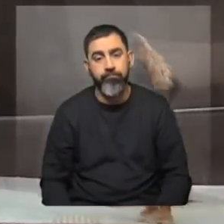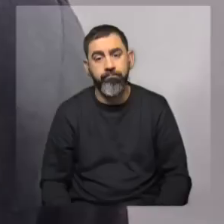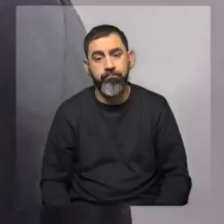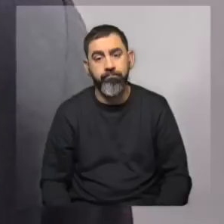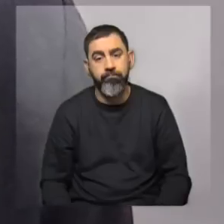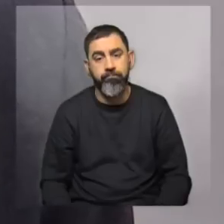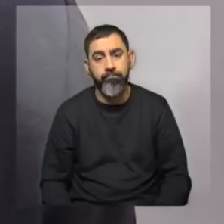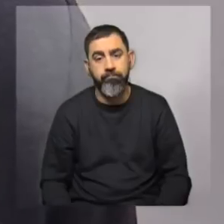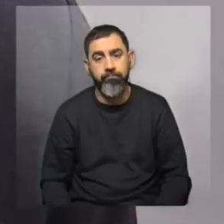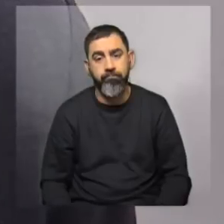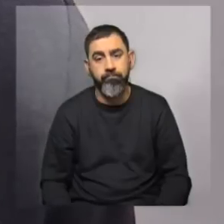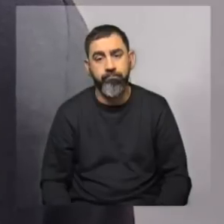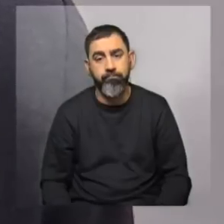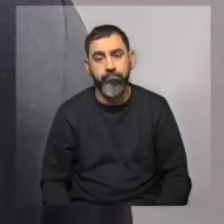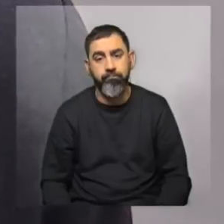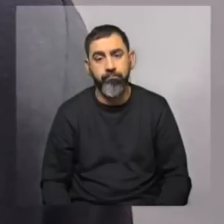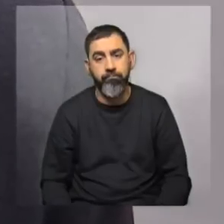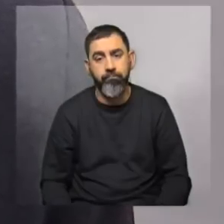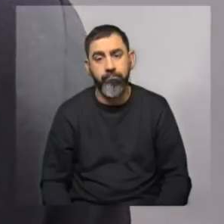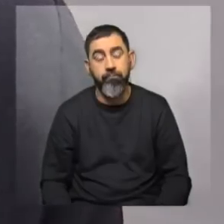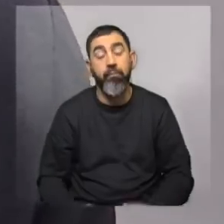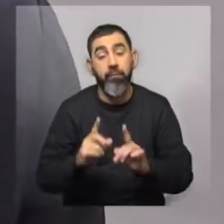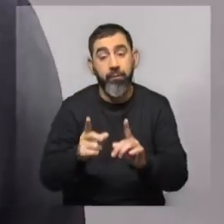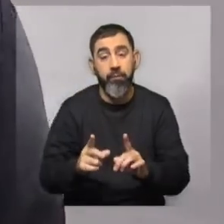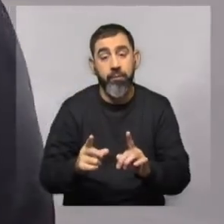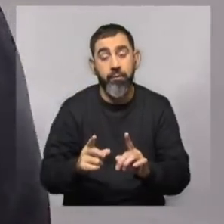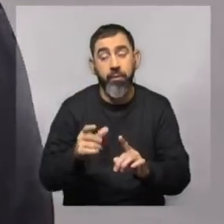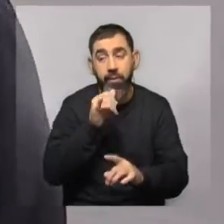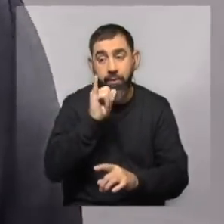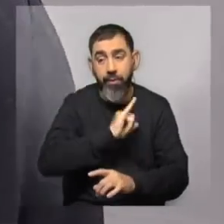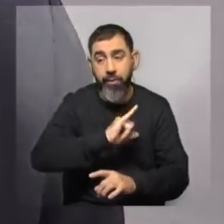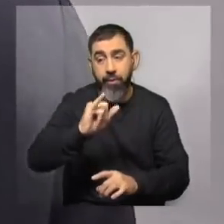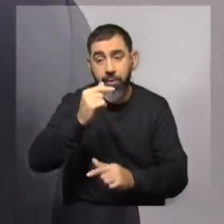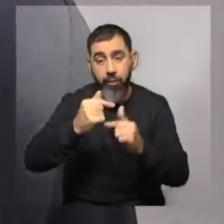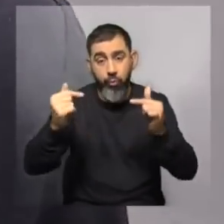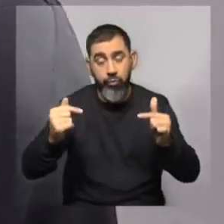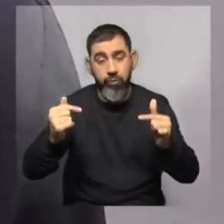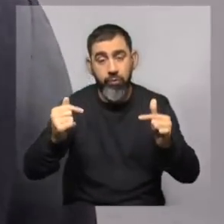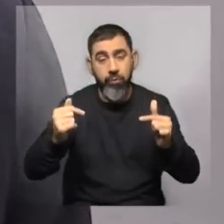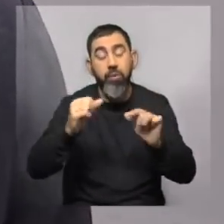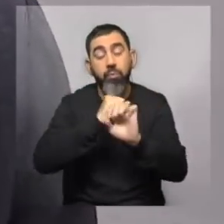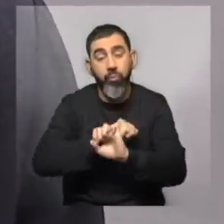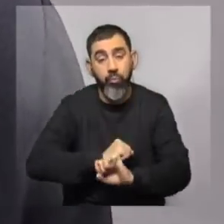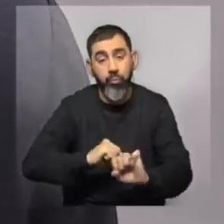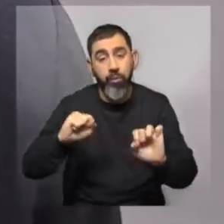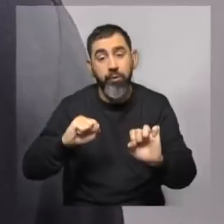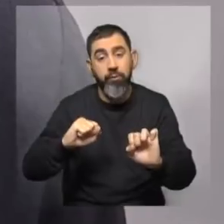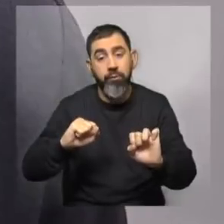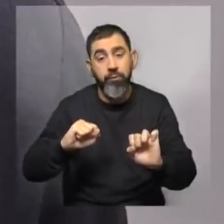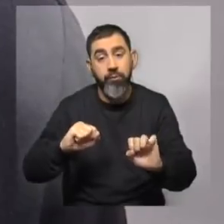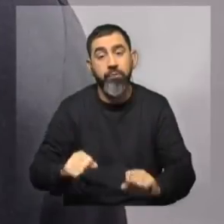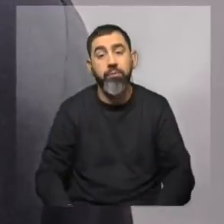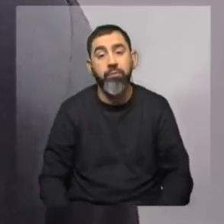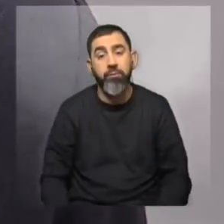aparte de lo que se pueda llegar a denunciar este puede ser que estemos